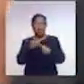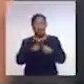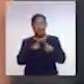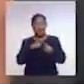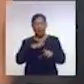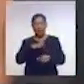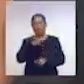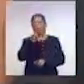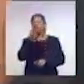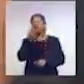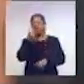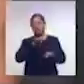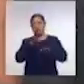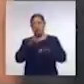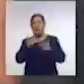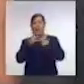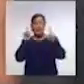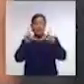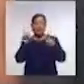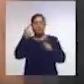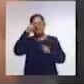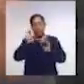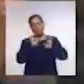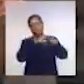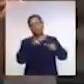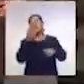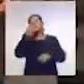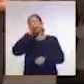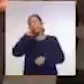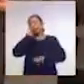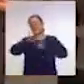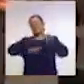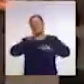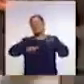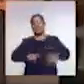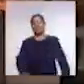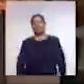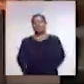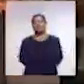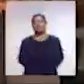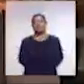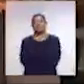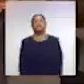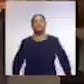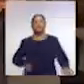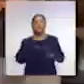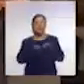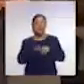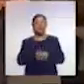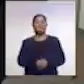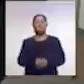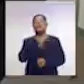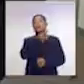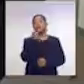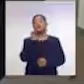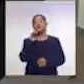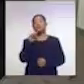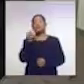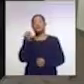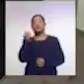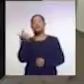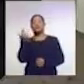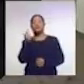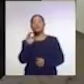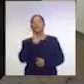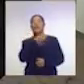más de 200 vacantes, esto a través de la Feria del Empleo. Con la oferta de 299 vacantes y la